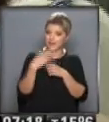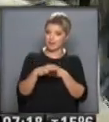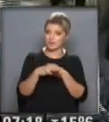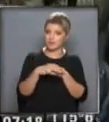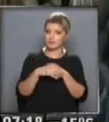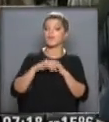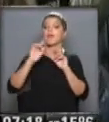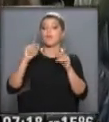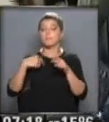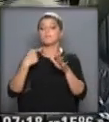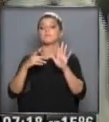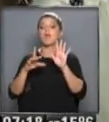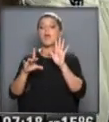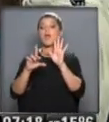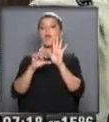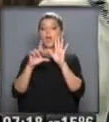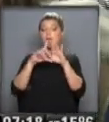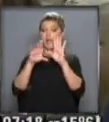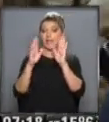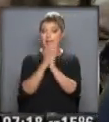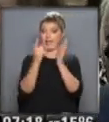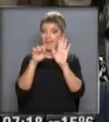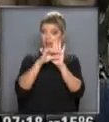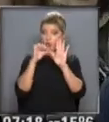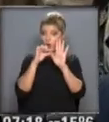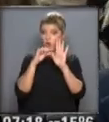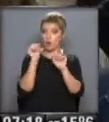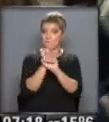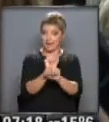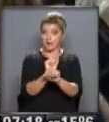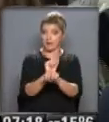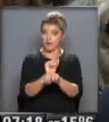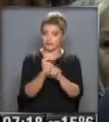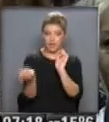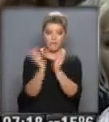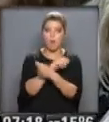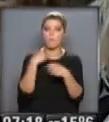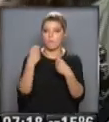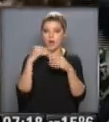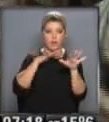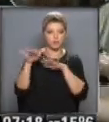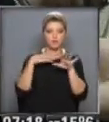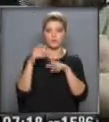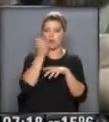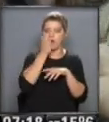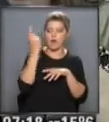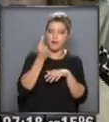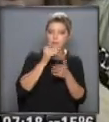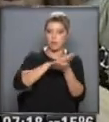impulsado un cambio en el Código de Procedimiento Penal para agilizar este tipo de juicios. Así que sé que